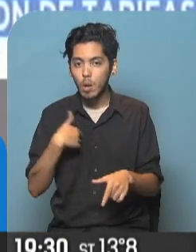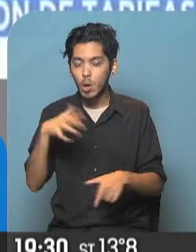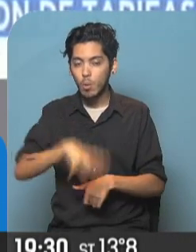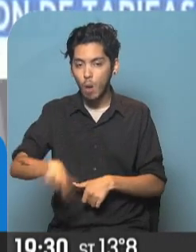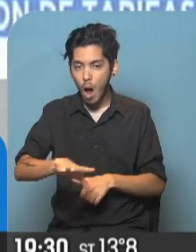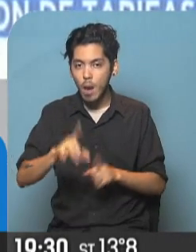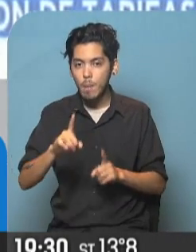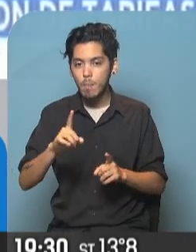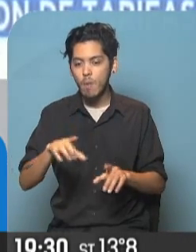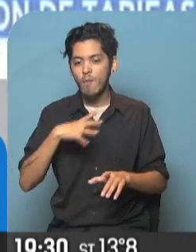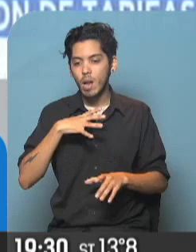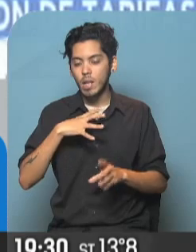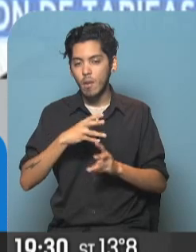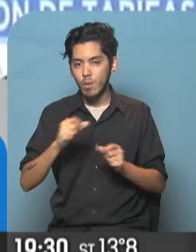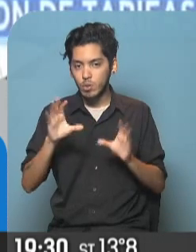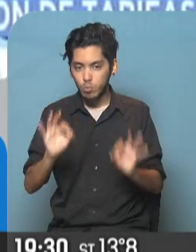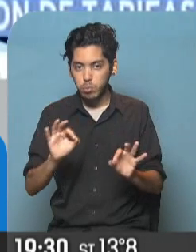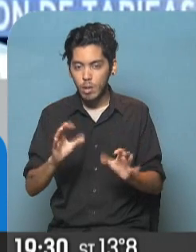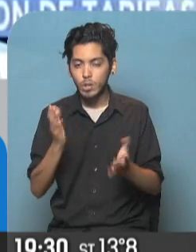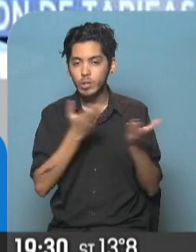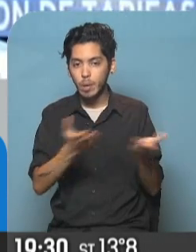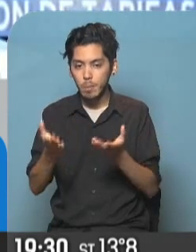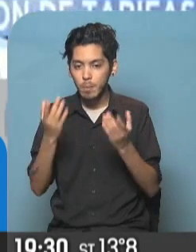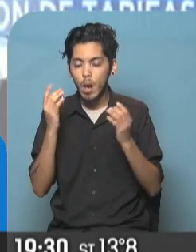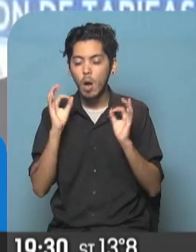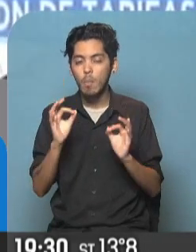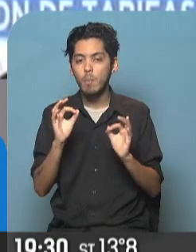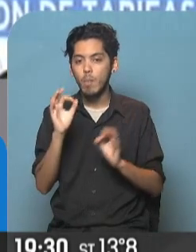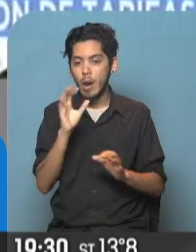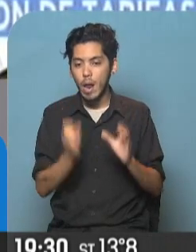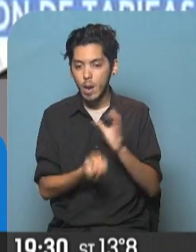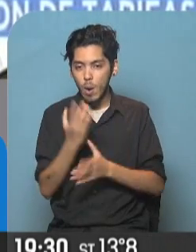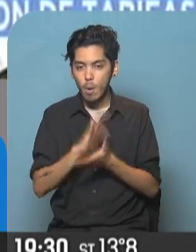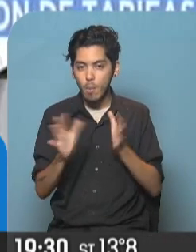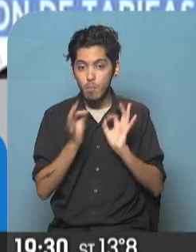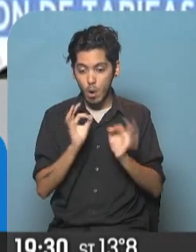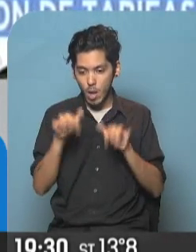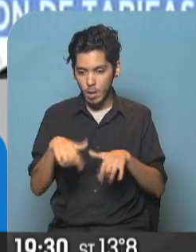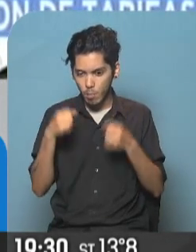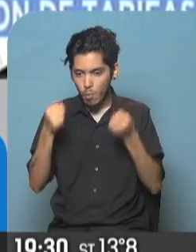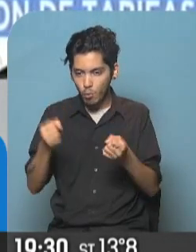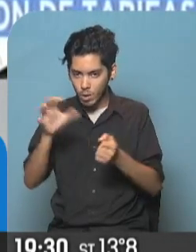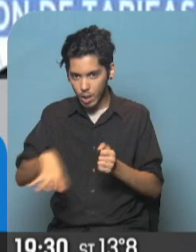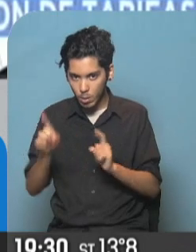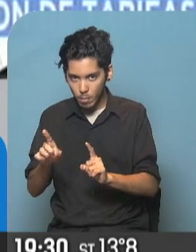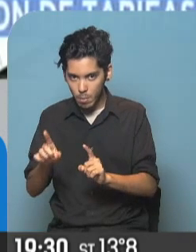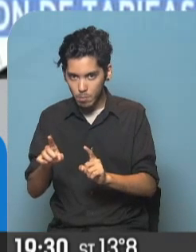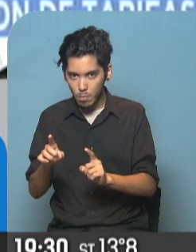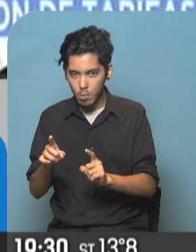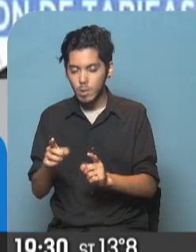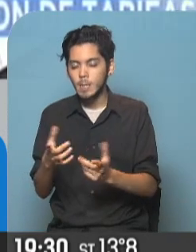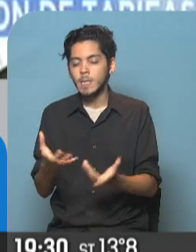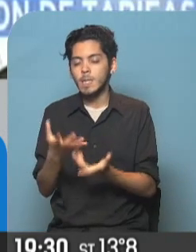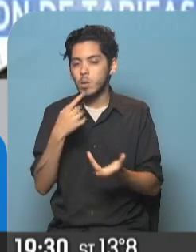todo el servicio para recomponer el déficit comercial de divisas que tenemos muy fuerte en ese sector va a estar en